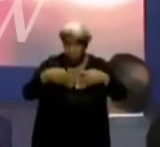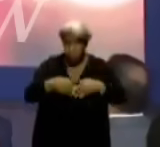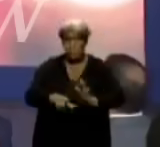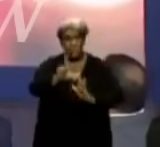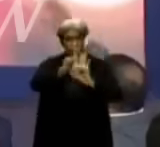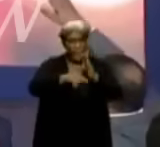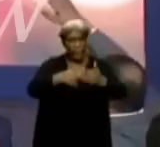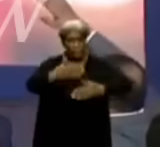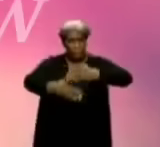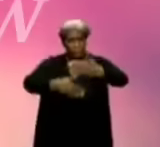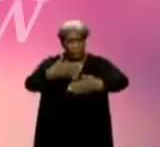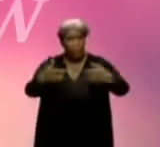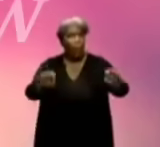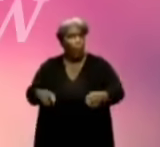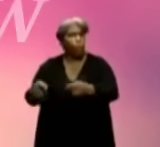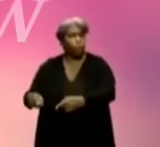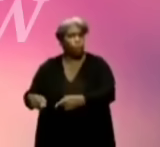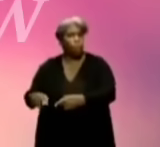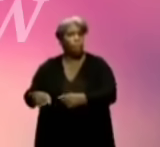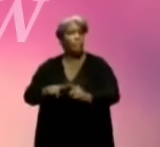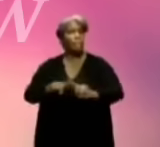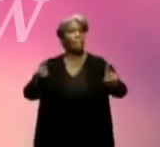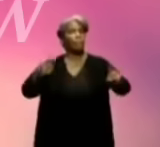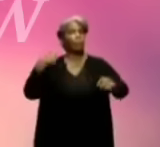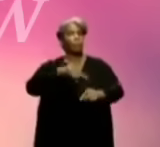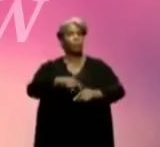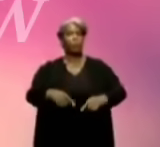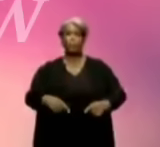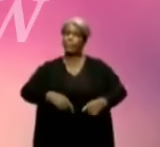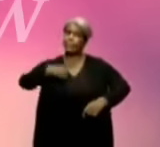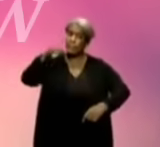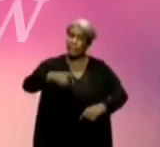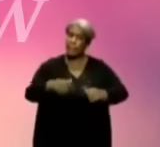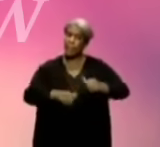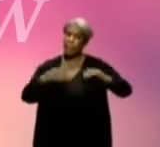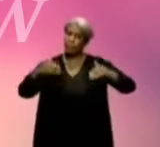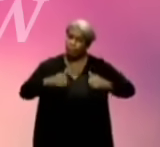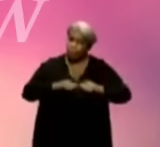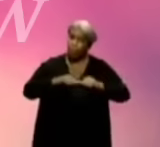en aplicarse, pero se está aplicando porque nosotros la consideramos de urgencia y se